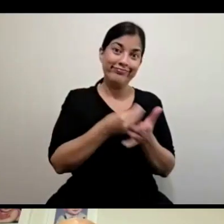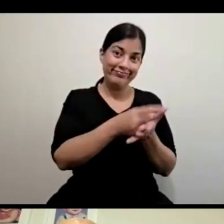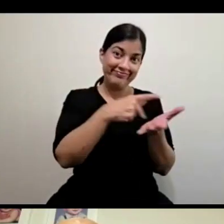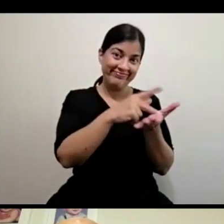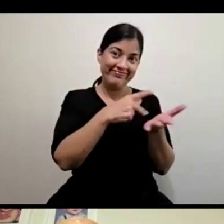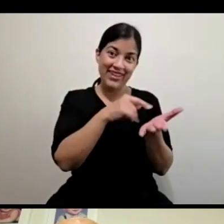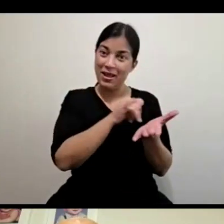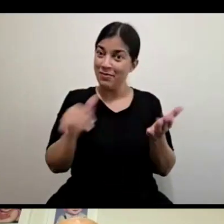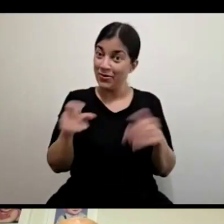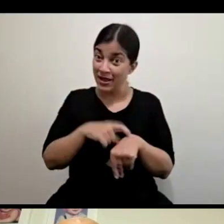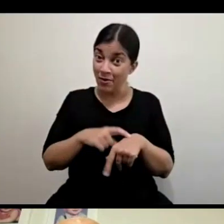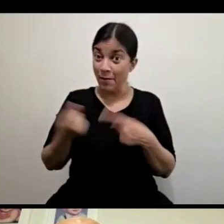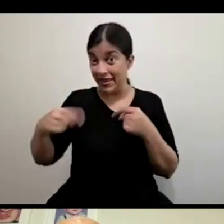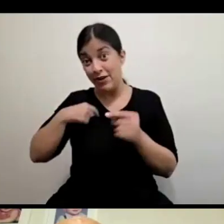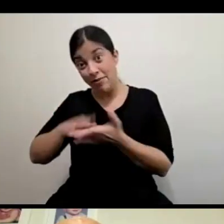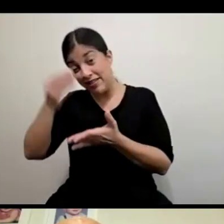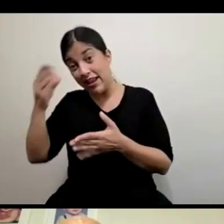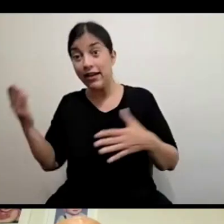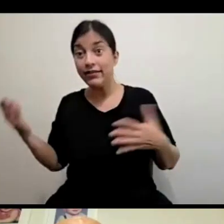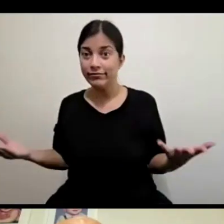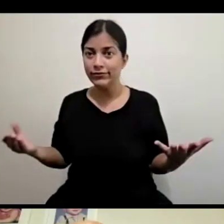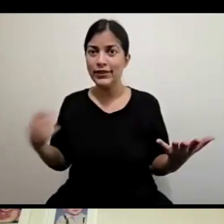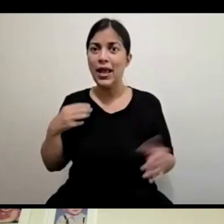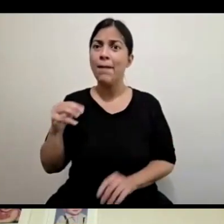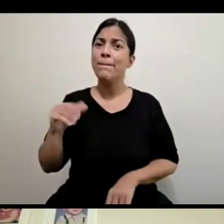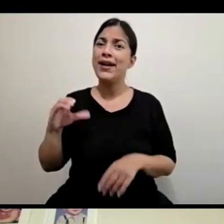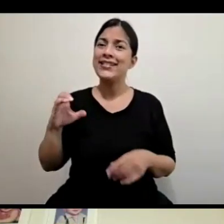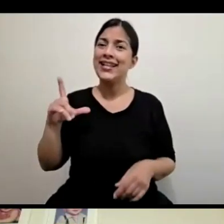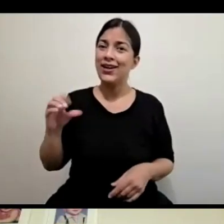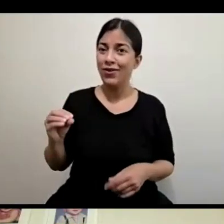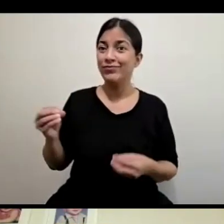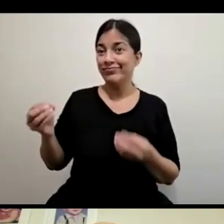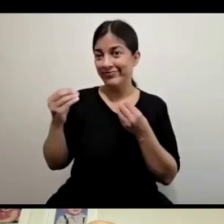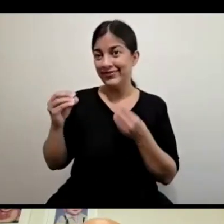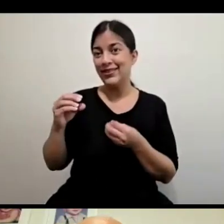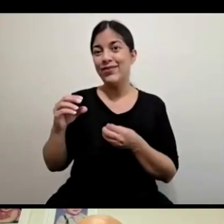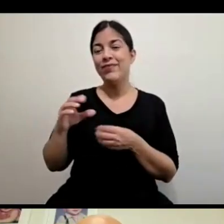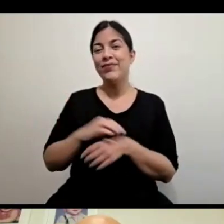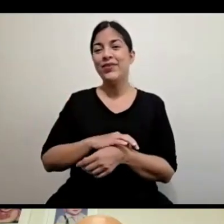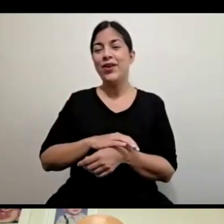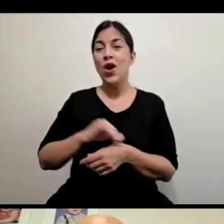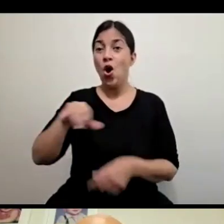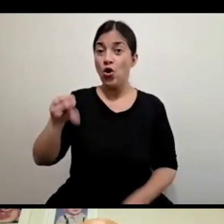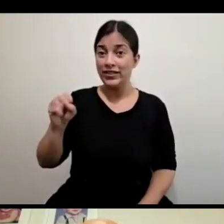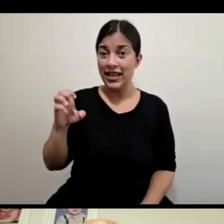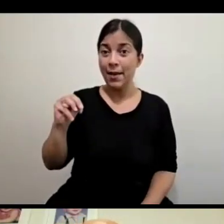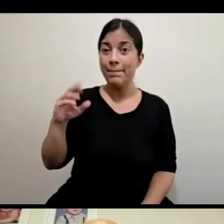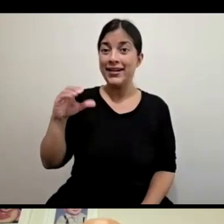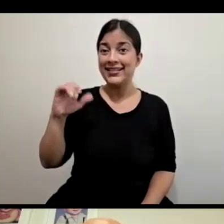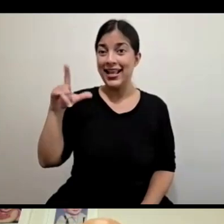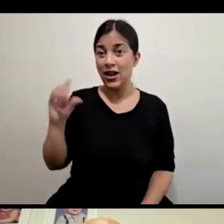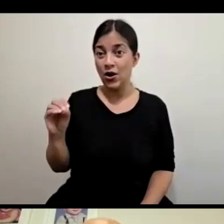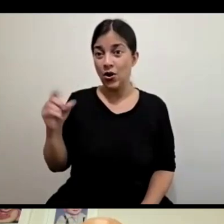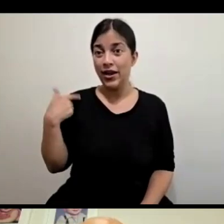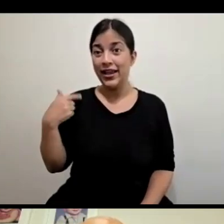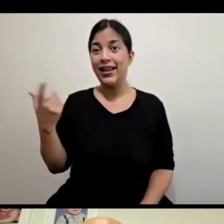después Fonso y Marcelo eran los tramoyistas del teatro. O sea, también Fonso y Marcelo, además de ser los constructores de escenografía, eran los